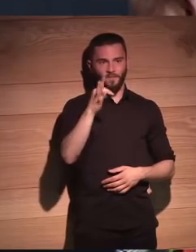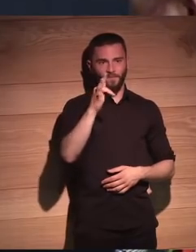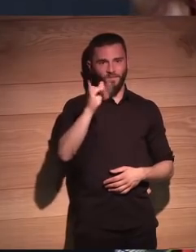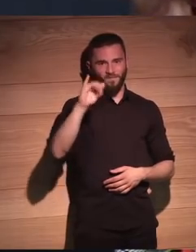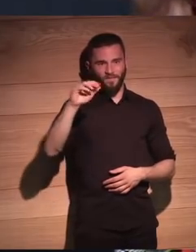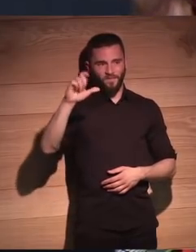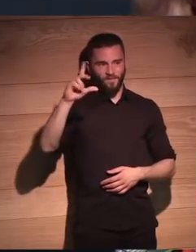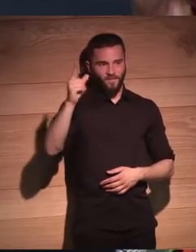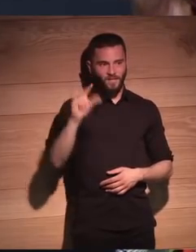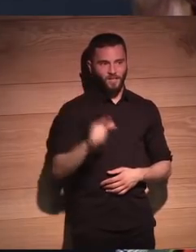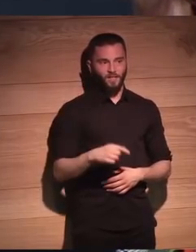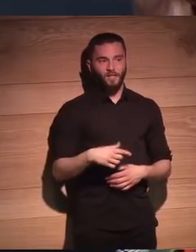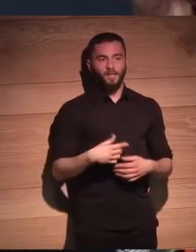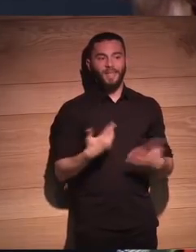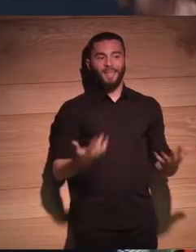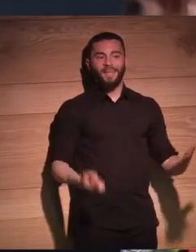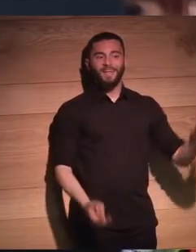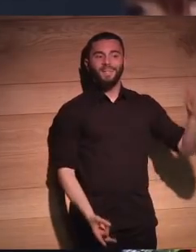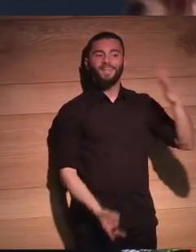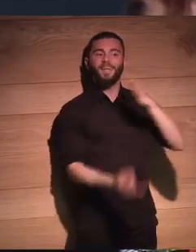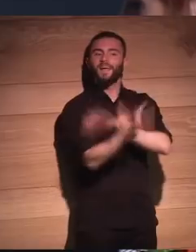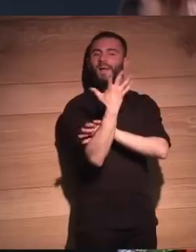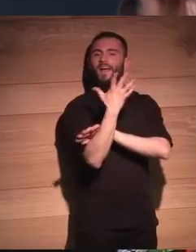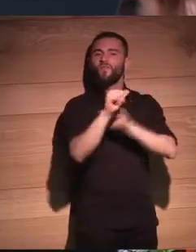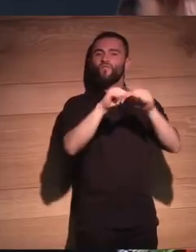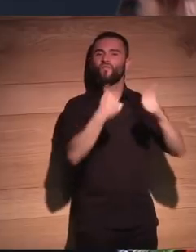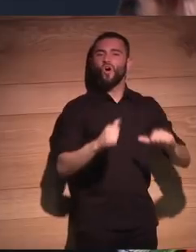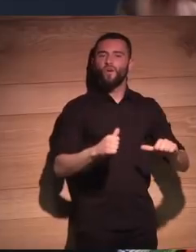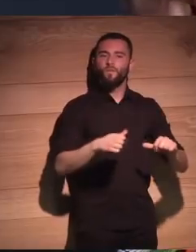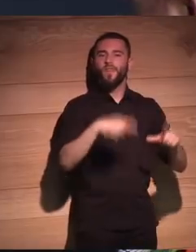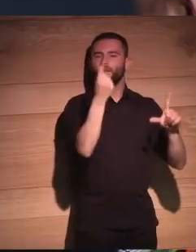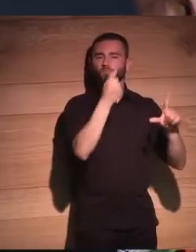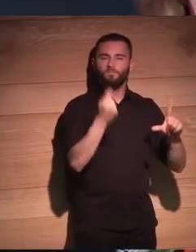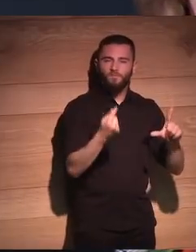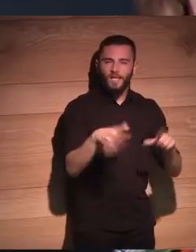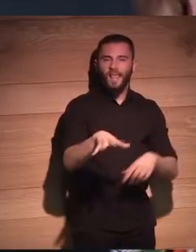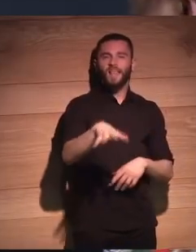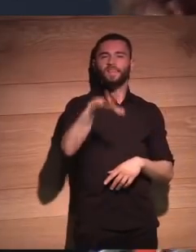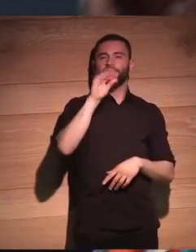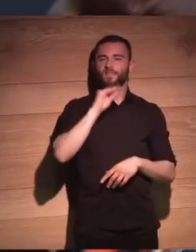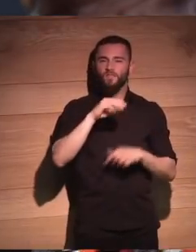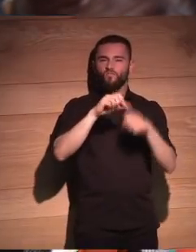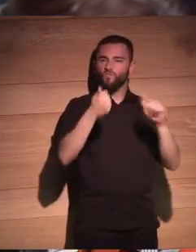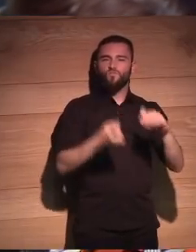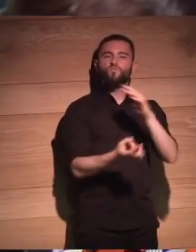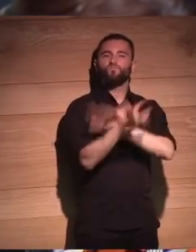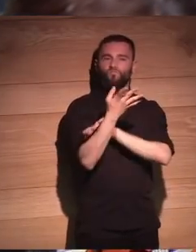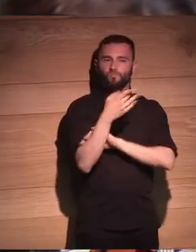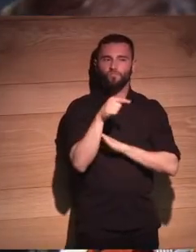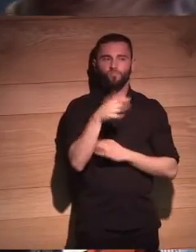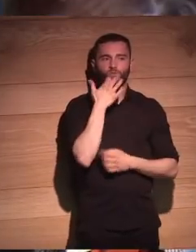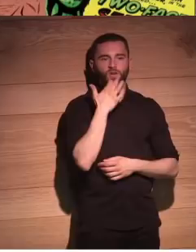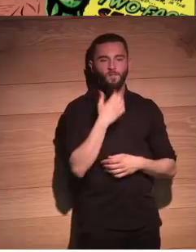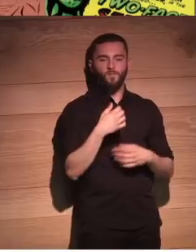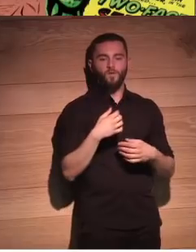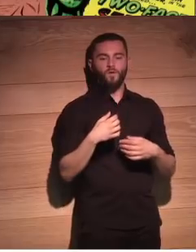línea, digamos, de gráfica, de ilustración, de entender las cosas fundamental. Mira aquí las influencias, aquí está claro, con esa portada de la